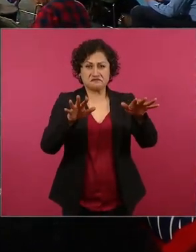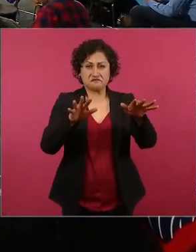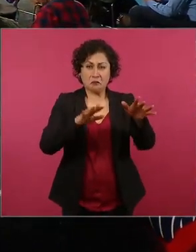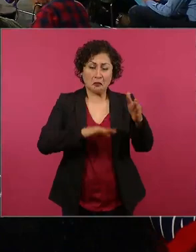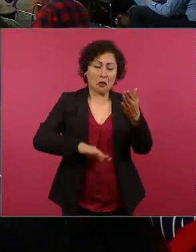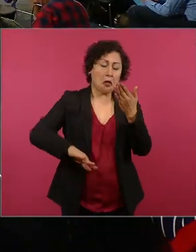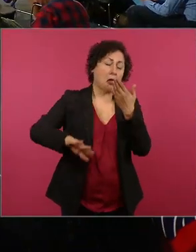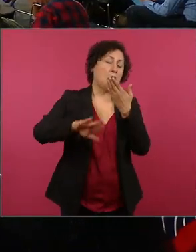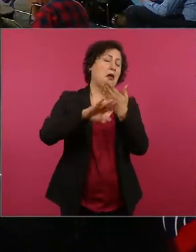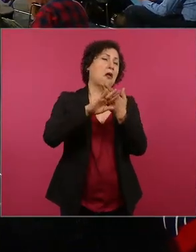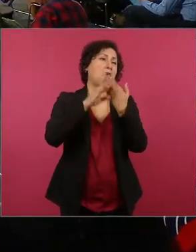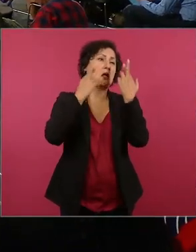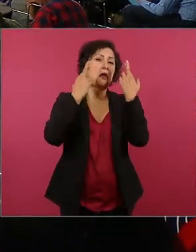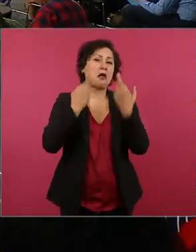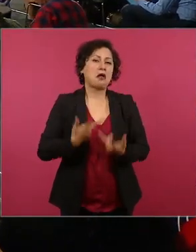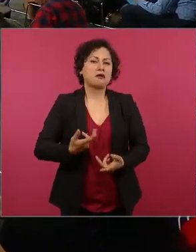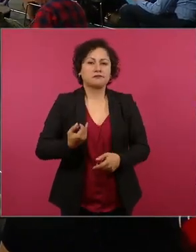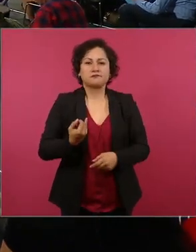éxito. Esto